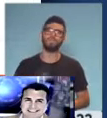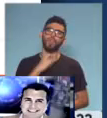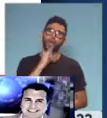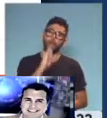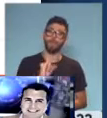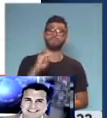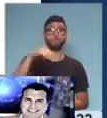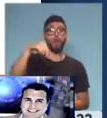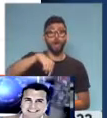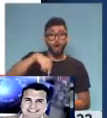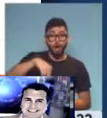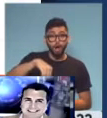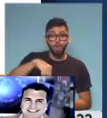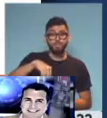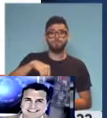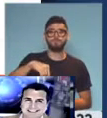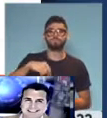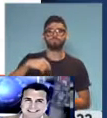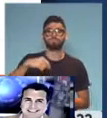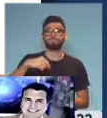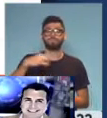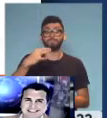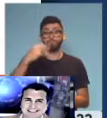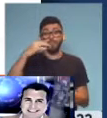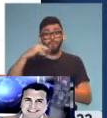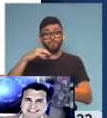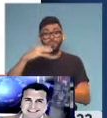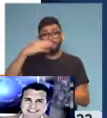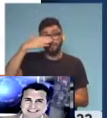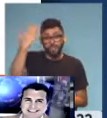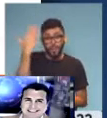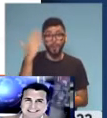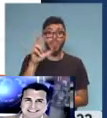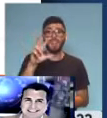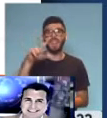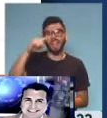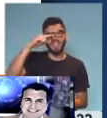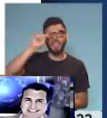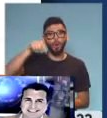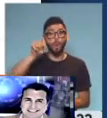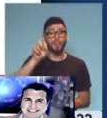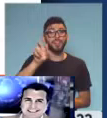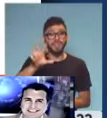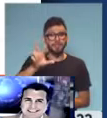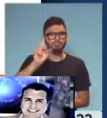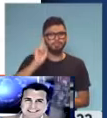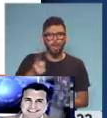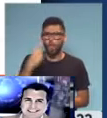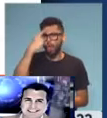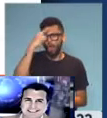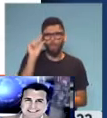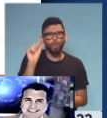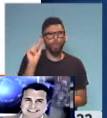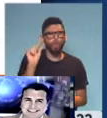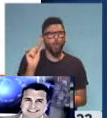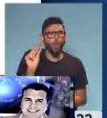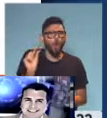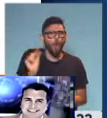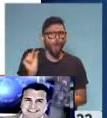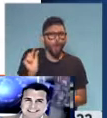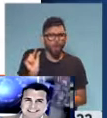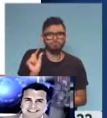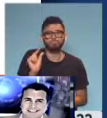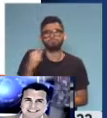contarles que al terminar el día de hoy, luego de presentar un registro de fiebre de 37,3 grados y un leve dolor de cabeza,